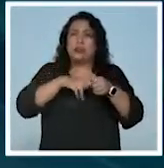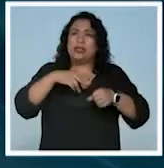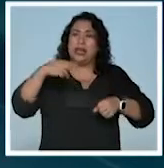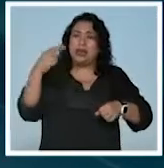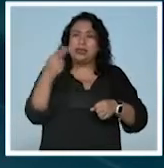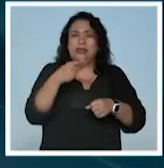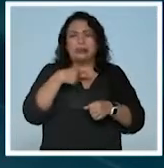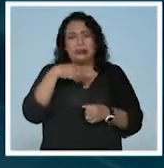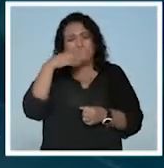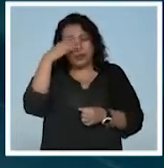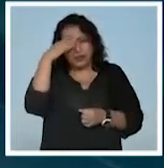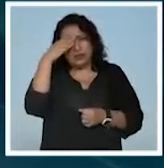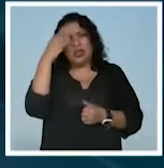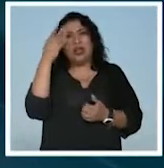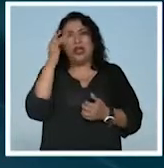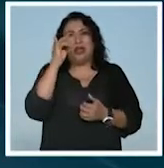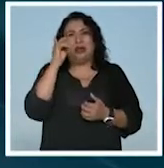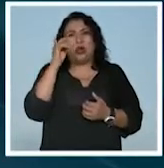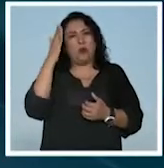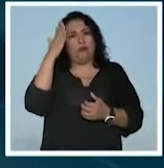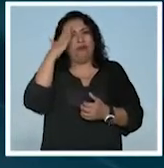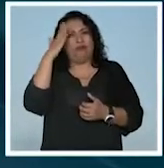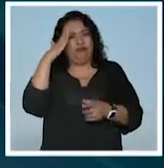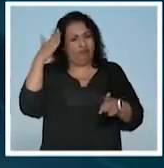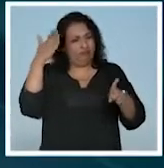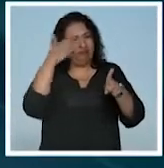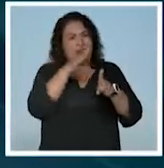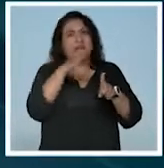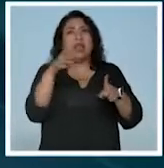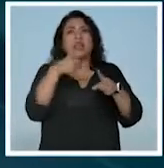una reflexión gerencial que se centre